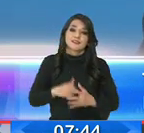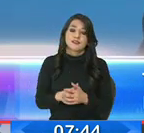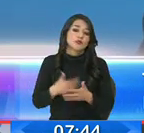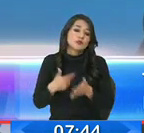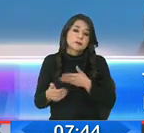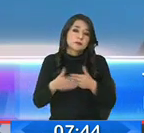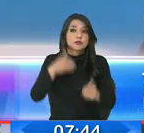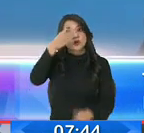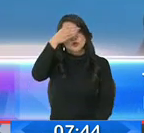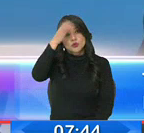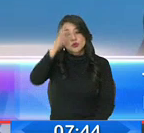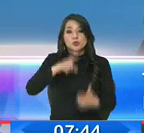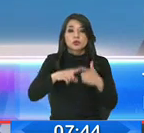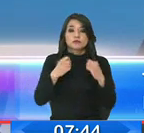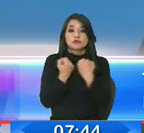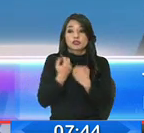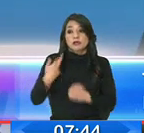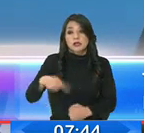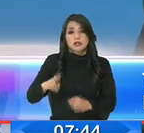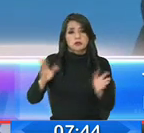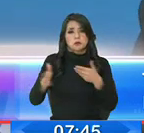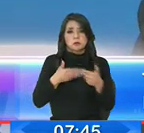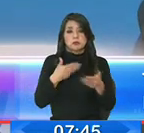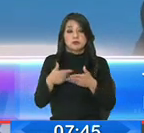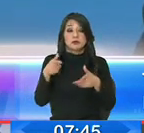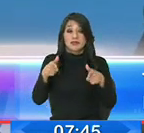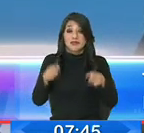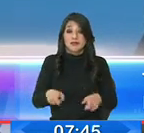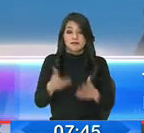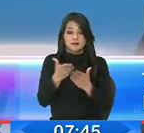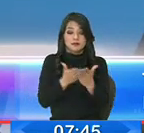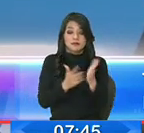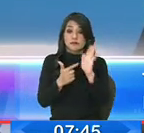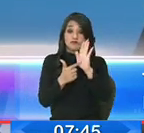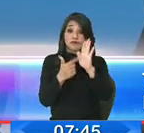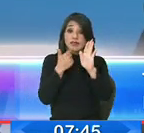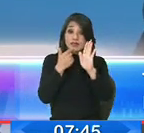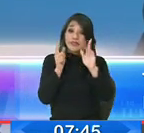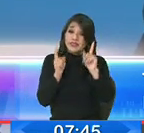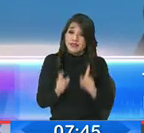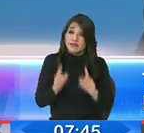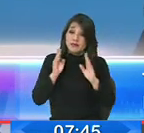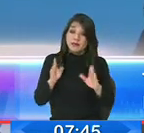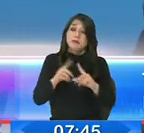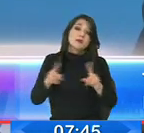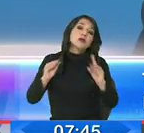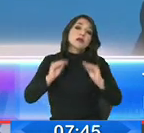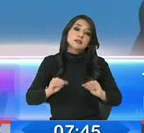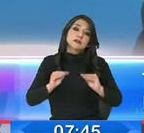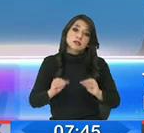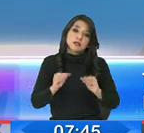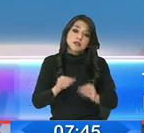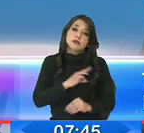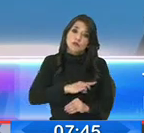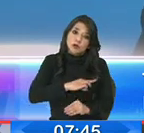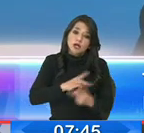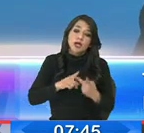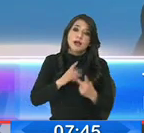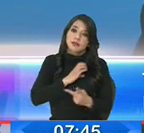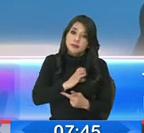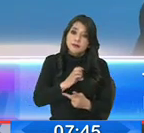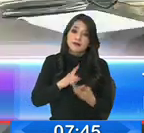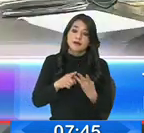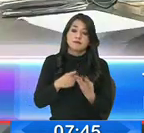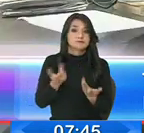cultura o de su estatus social. Hay que volver a esos grandes reflejos, pero eso hay que enseñarlo, hay que enseñar moral, hay que enseñar ética.